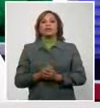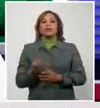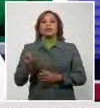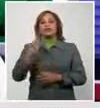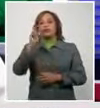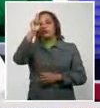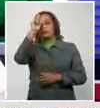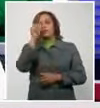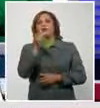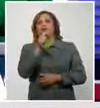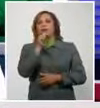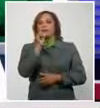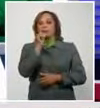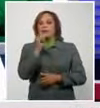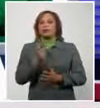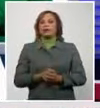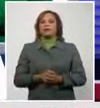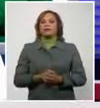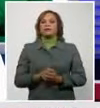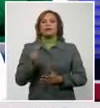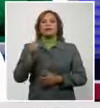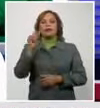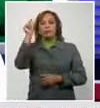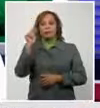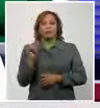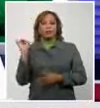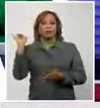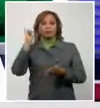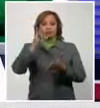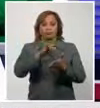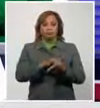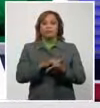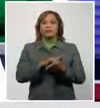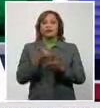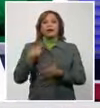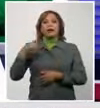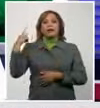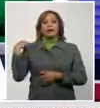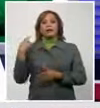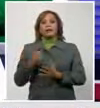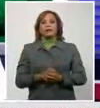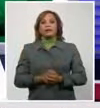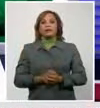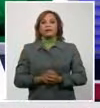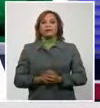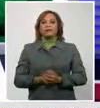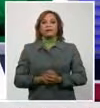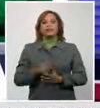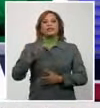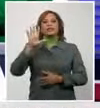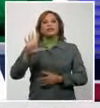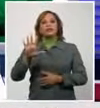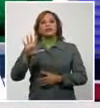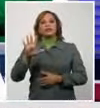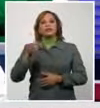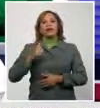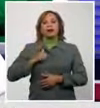Dominicana. Los 10 extranjeros que se diagnosticaron en el día de ayer, 5 son